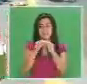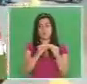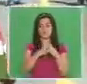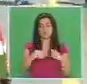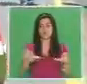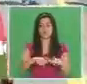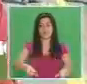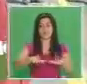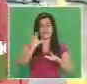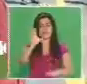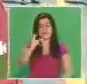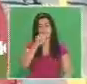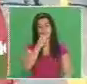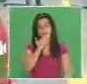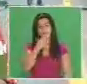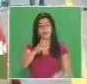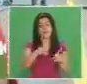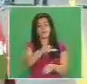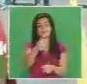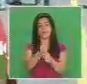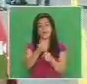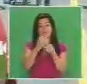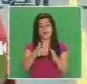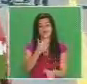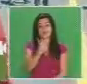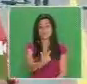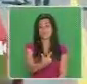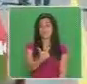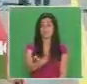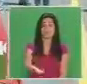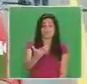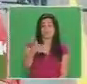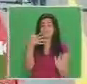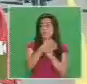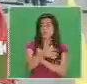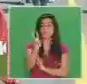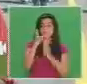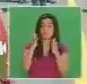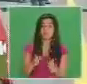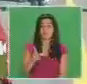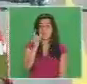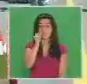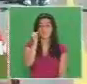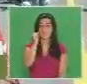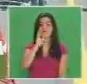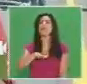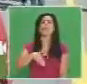más bonita, como lo decían algunos de los trabajadores. Lo importante de todo esto es que usted, como venezolano y venezolana, pueda también